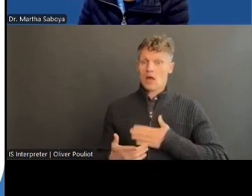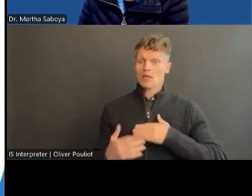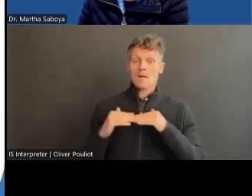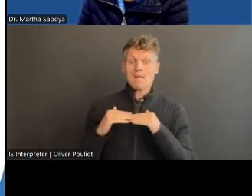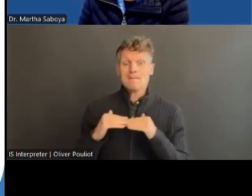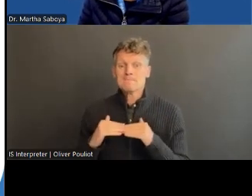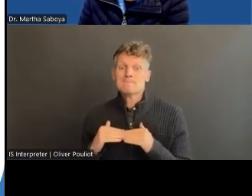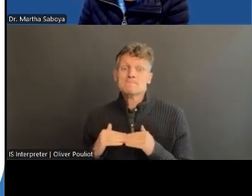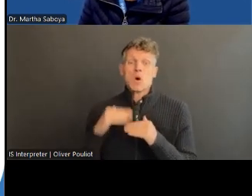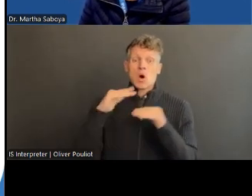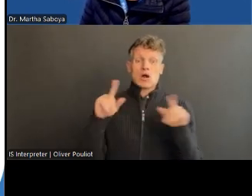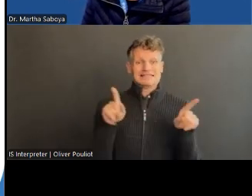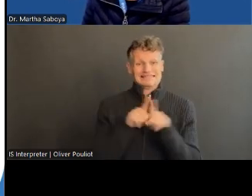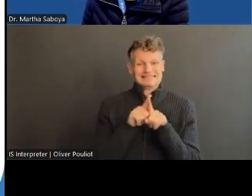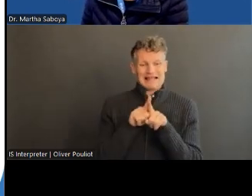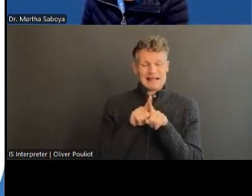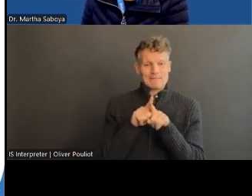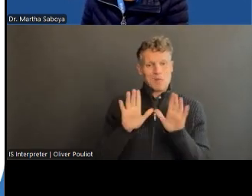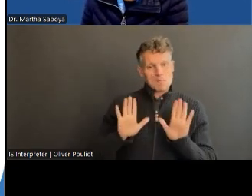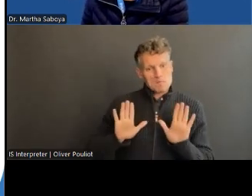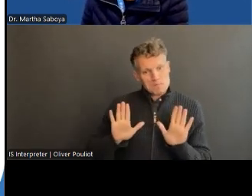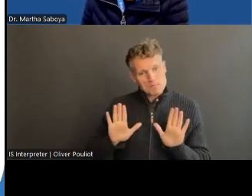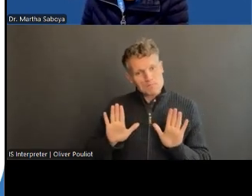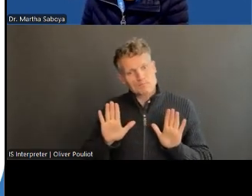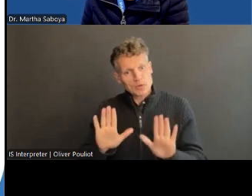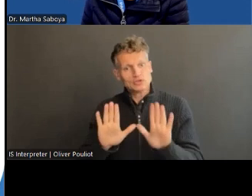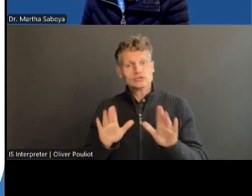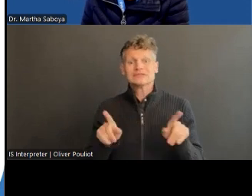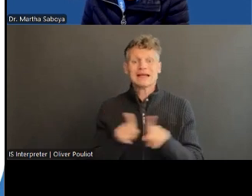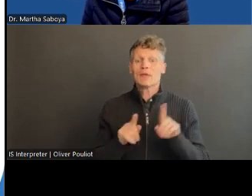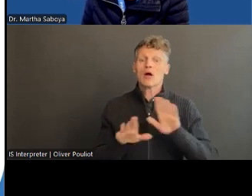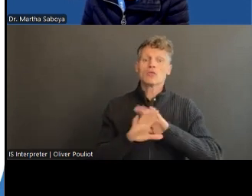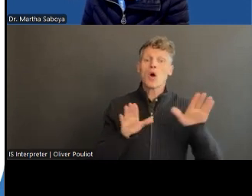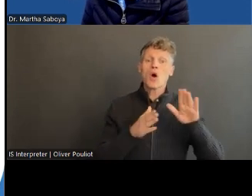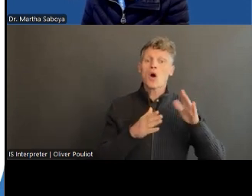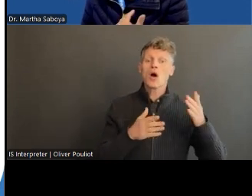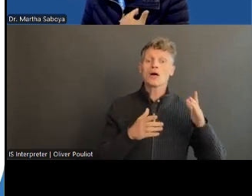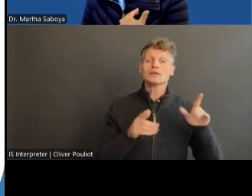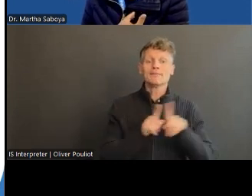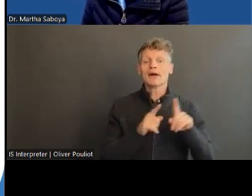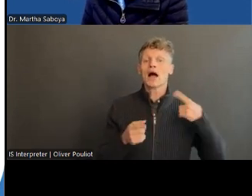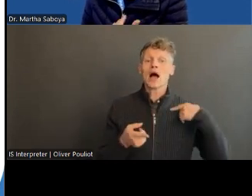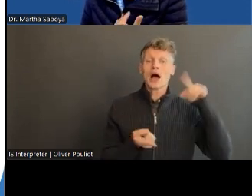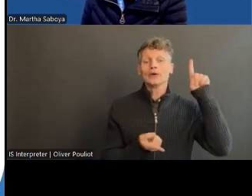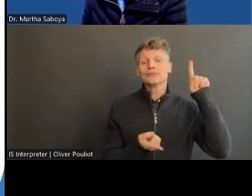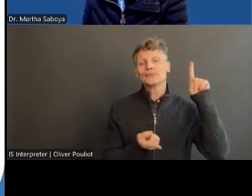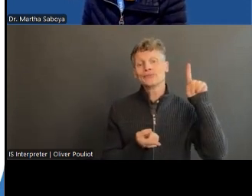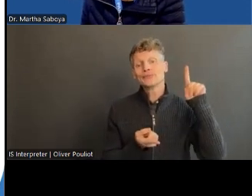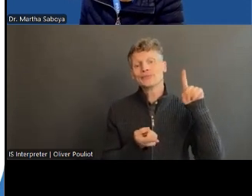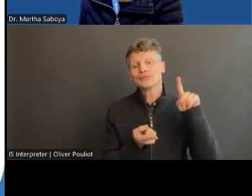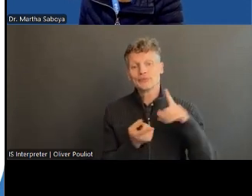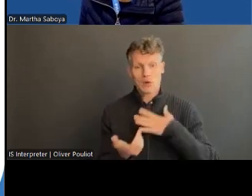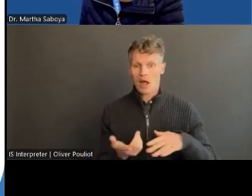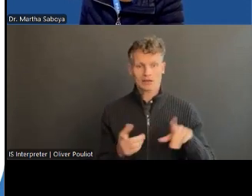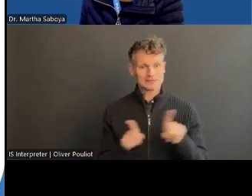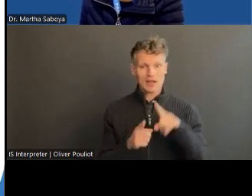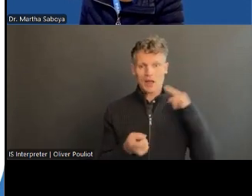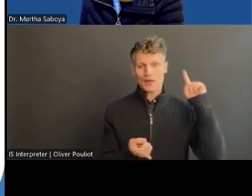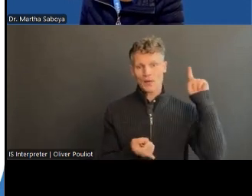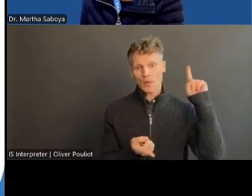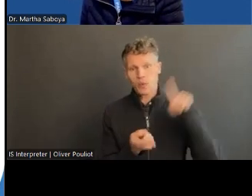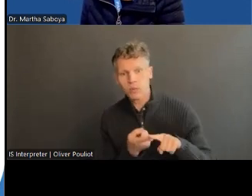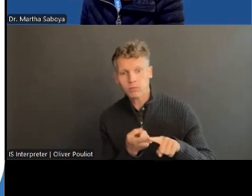un par de lentes adicionales para acelerar los esfuerzos de eliminación de las enfermedades en la región, basándonos